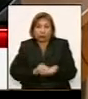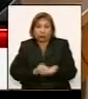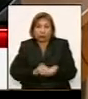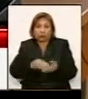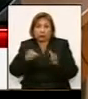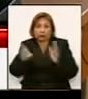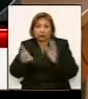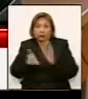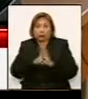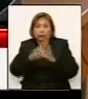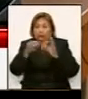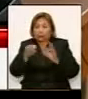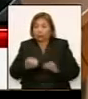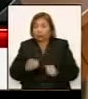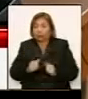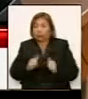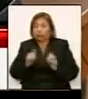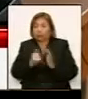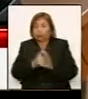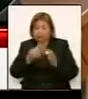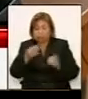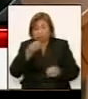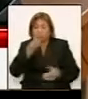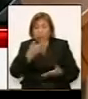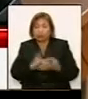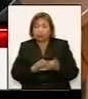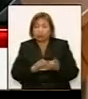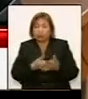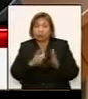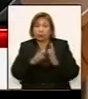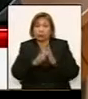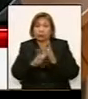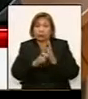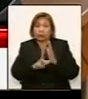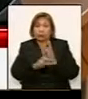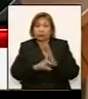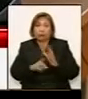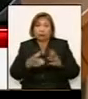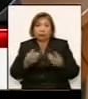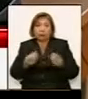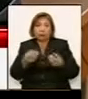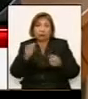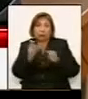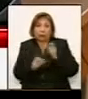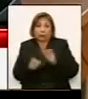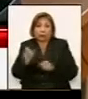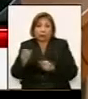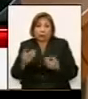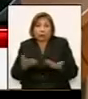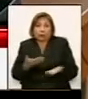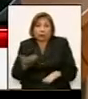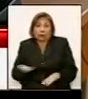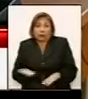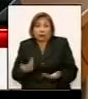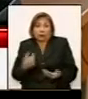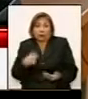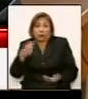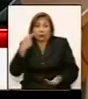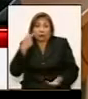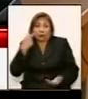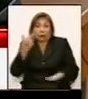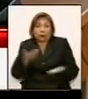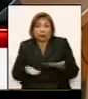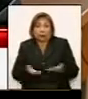hemos encontrado que si bien éste está el decreto legislativo hay muchas personas que todavía no conocen esto